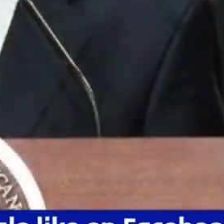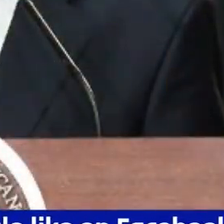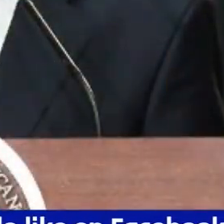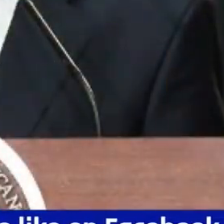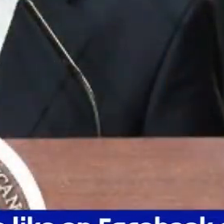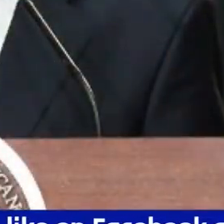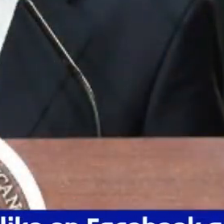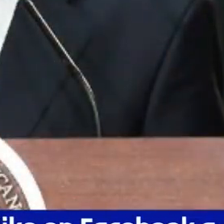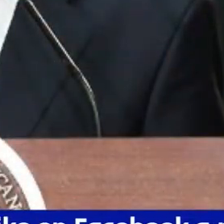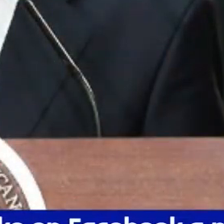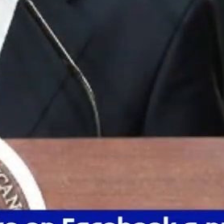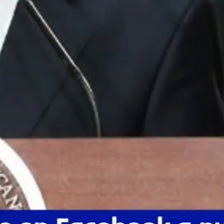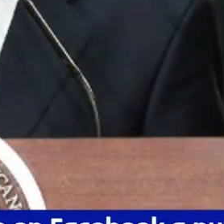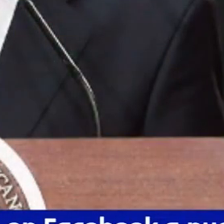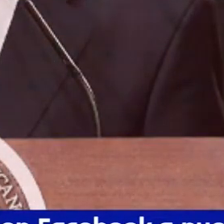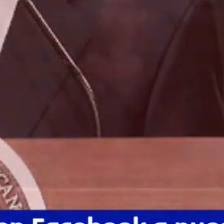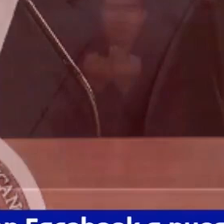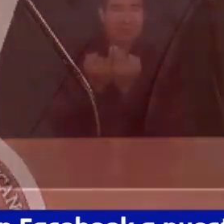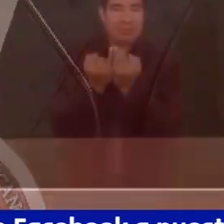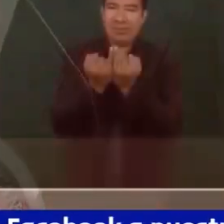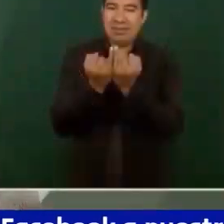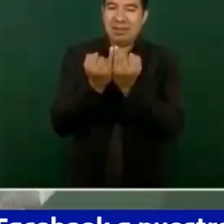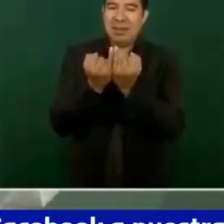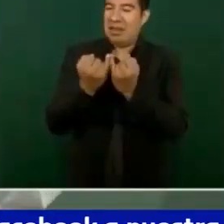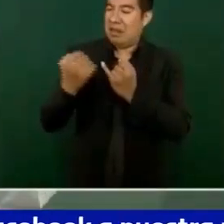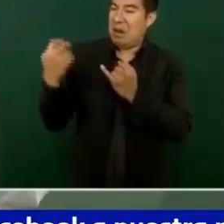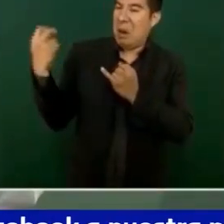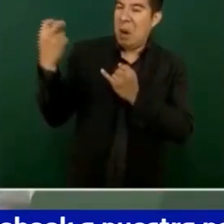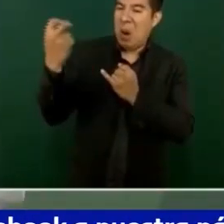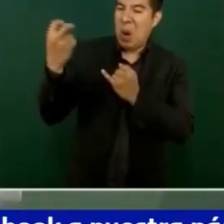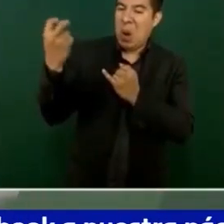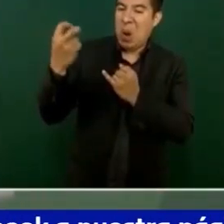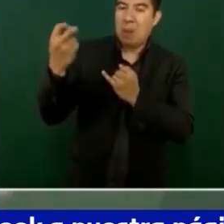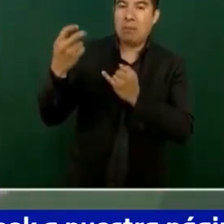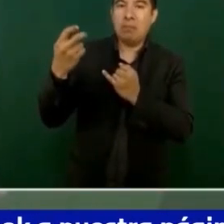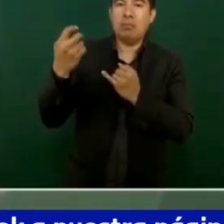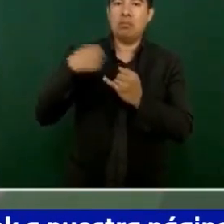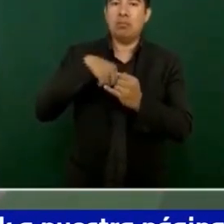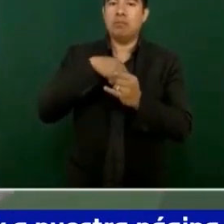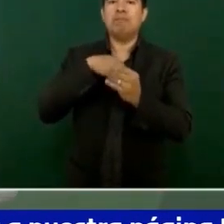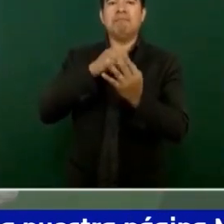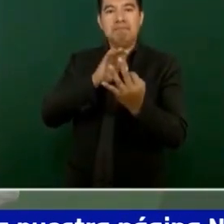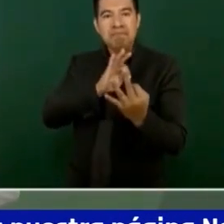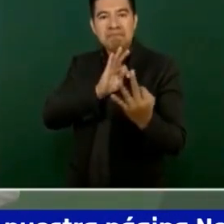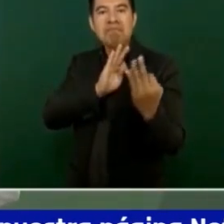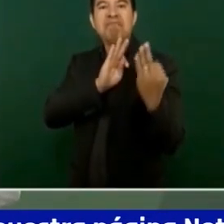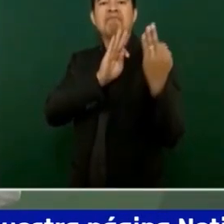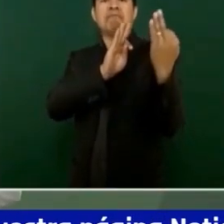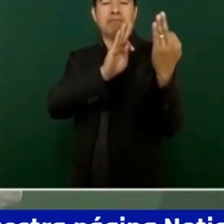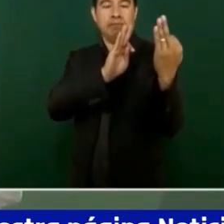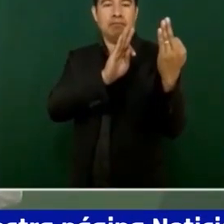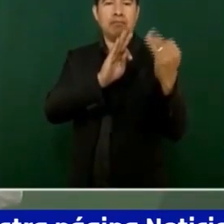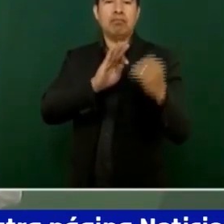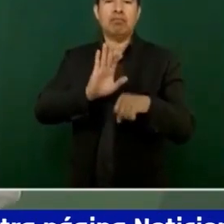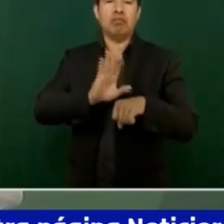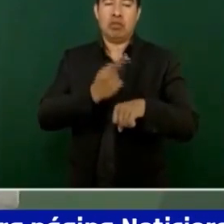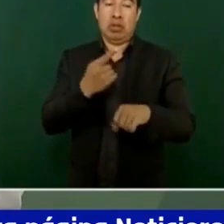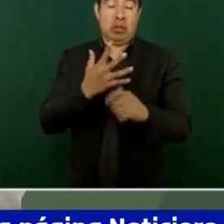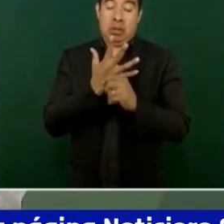Obrador aseguró que esos señores legisladores europeos muy conservadores con una mentalidad